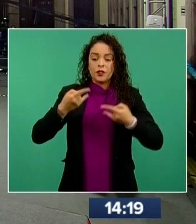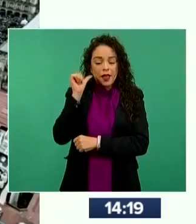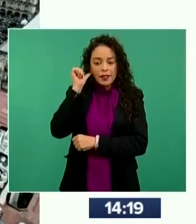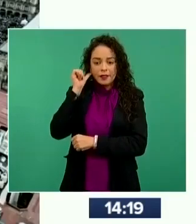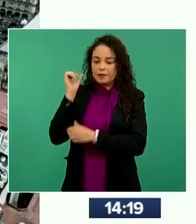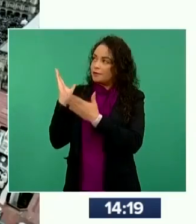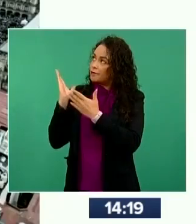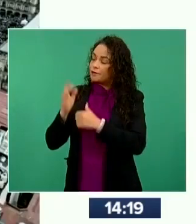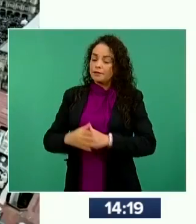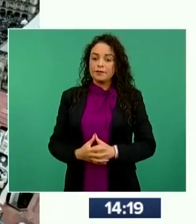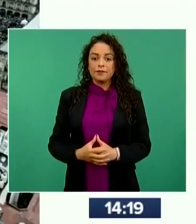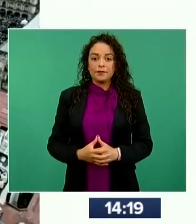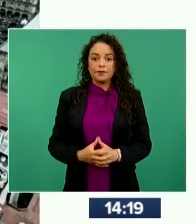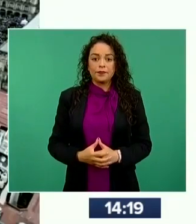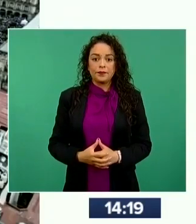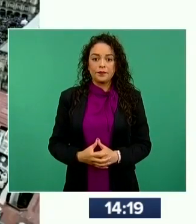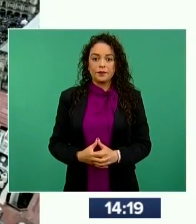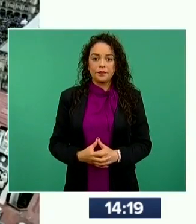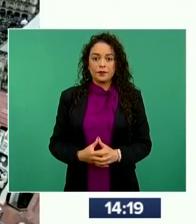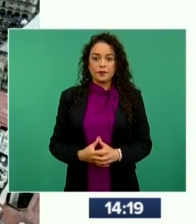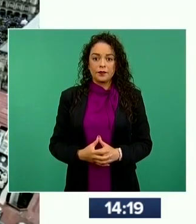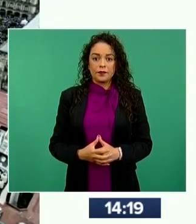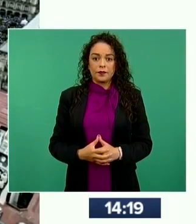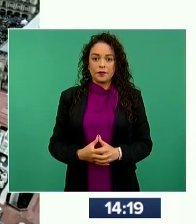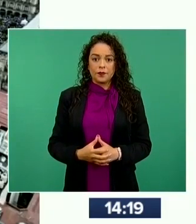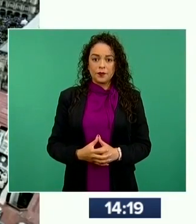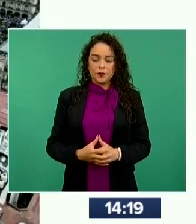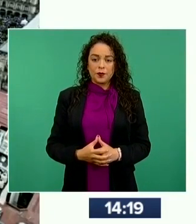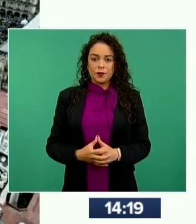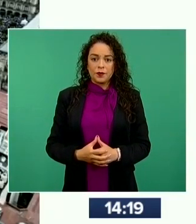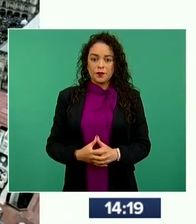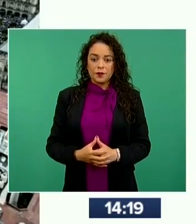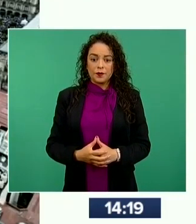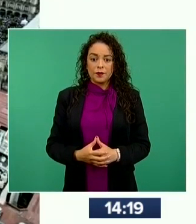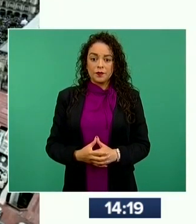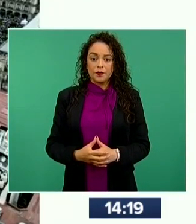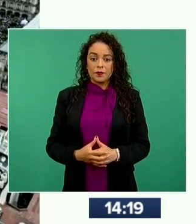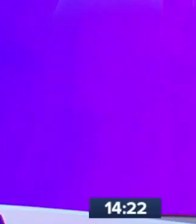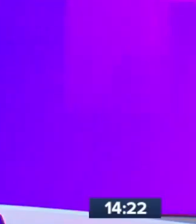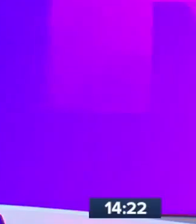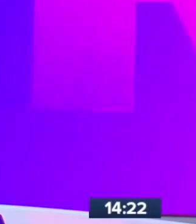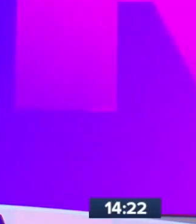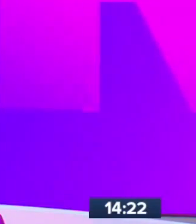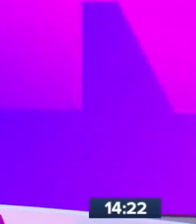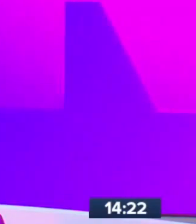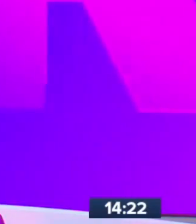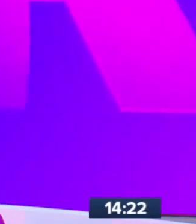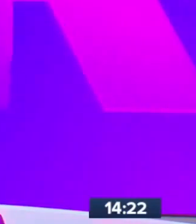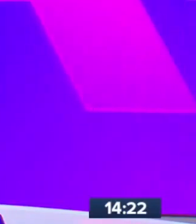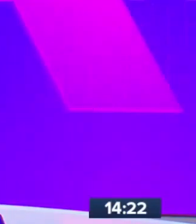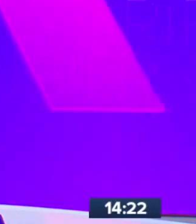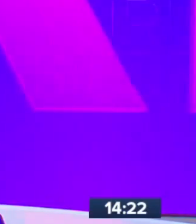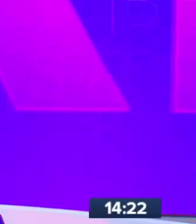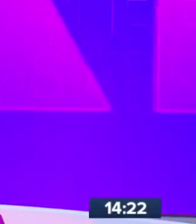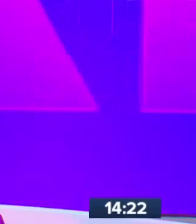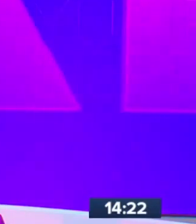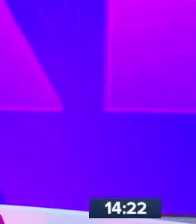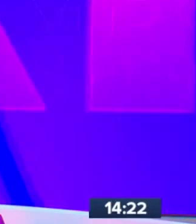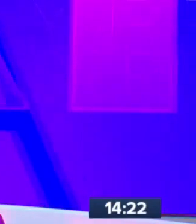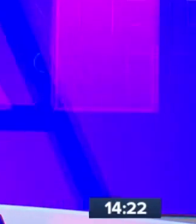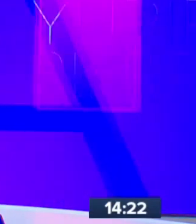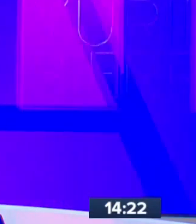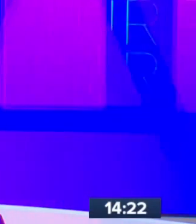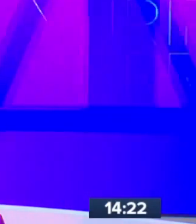capitalino algunos incluso llegaron desde muy tempranito para apartar sus lugares y es que ahora sí literalmente a la mitad